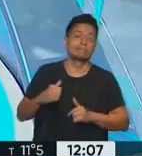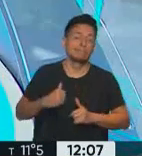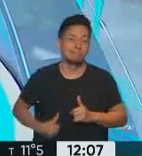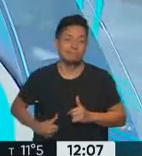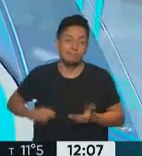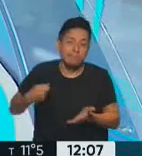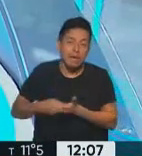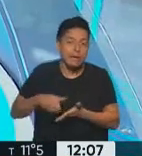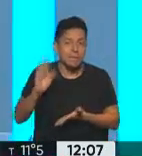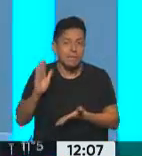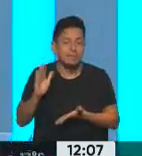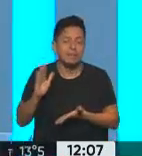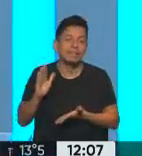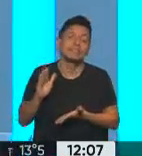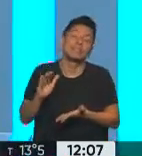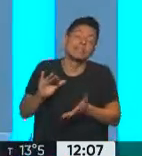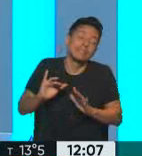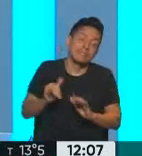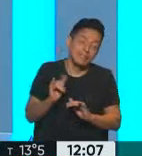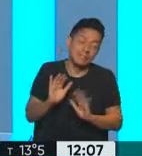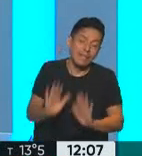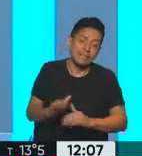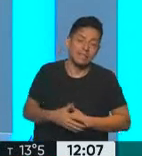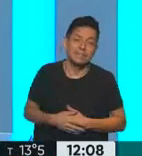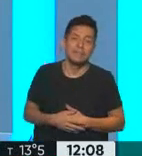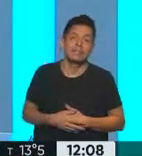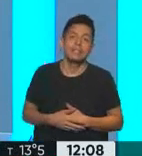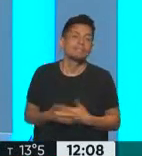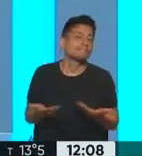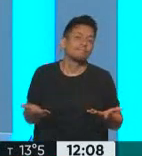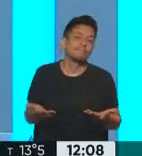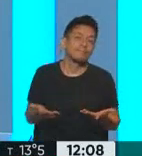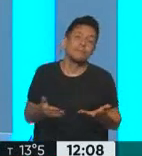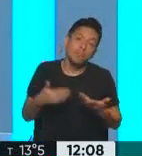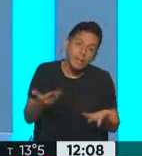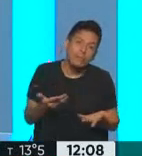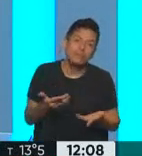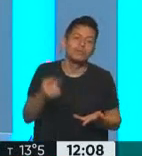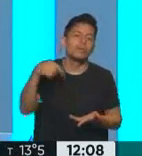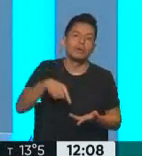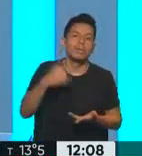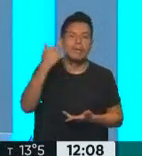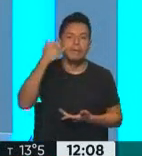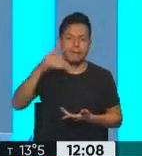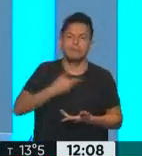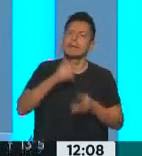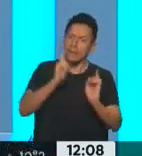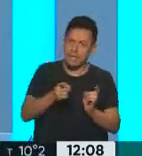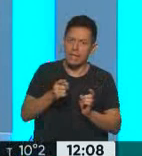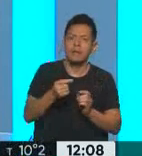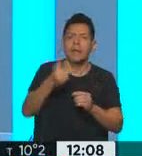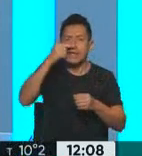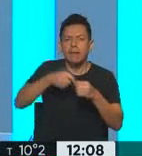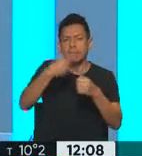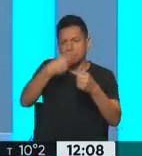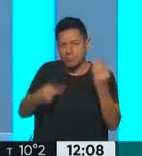aumenta YPF. Esa parte no la leí en el comunicado, pero entonces dice, en respuesta a eso lo que hizo, hoy aumentó los precios también de todas sus